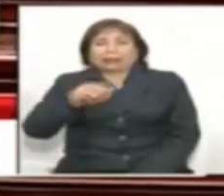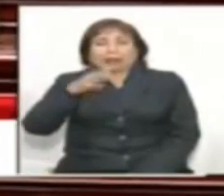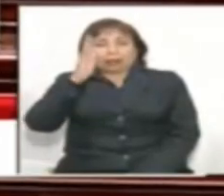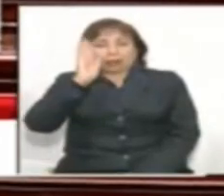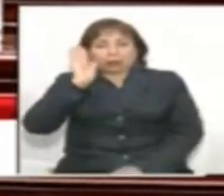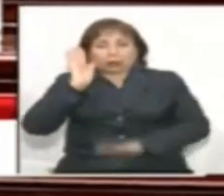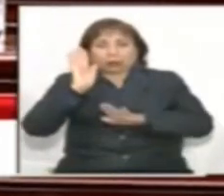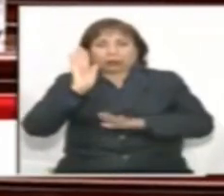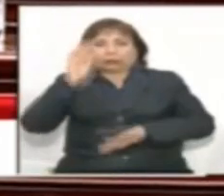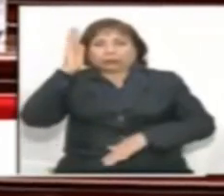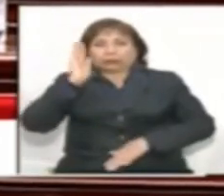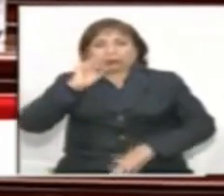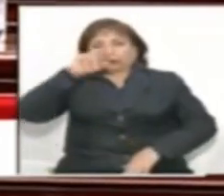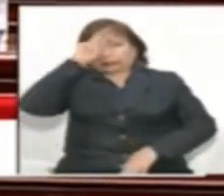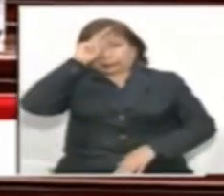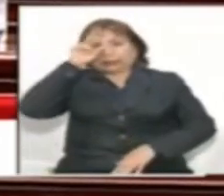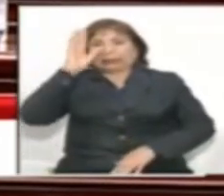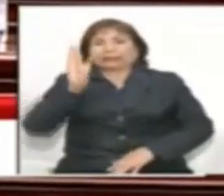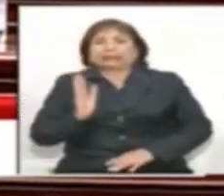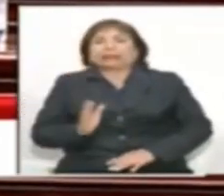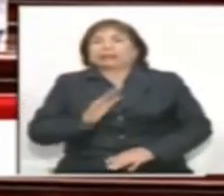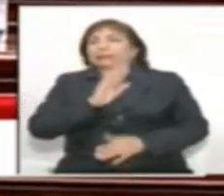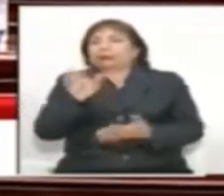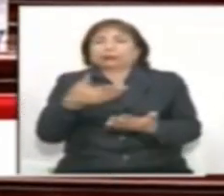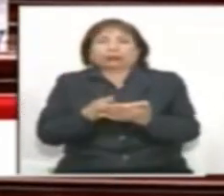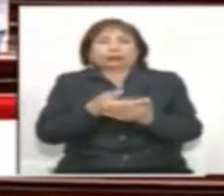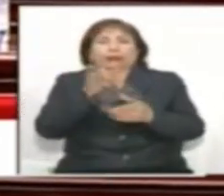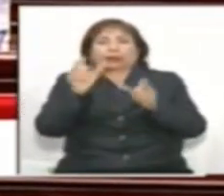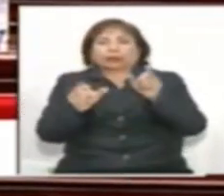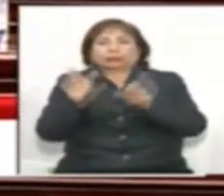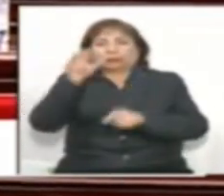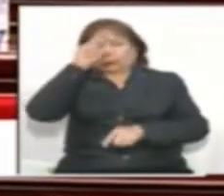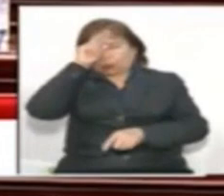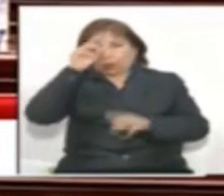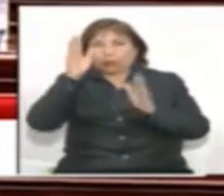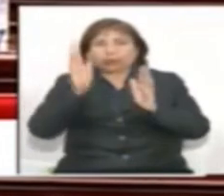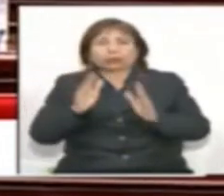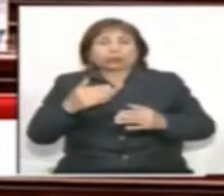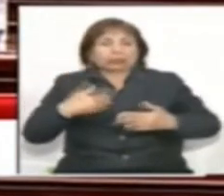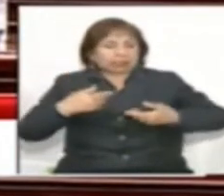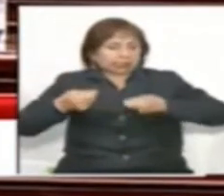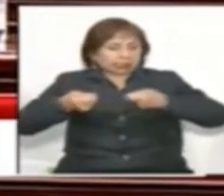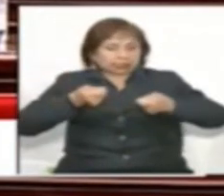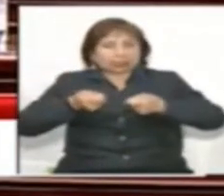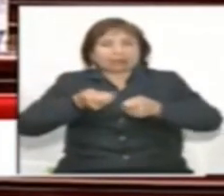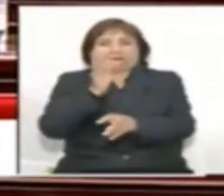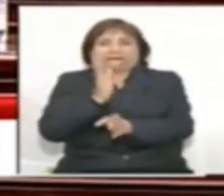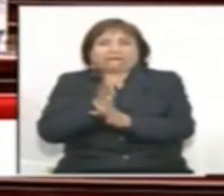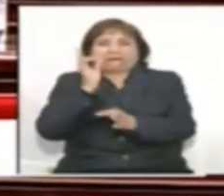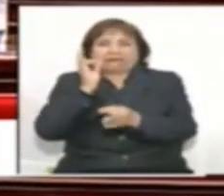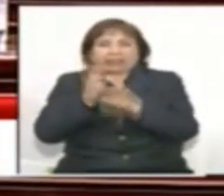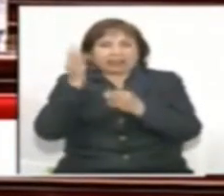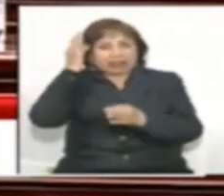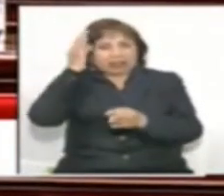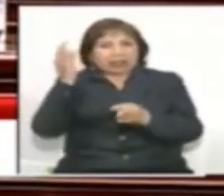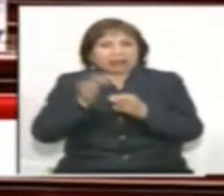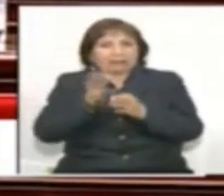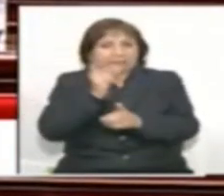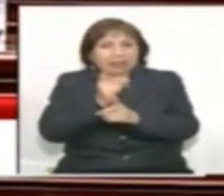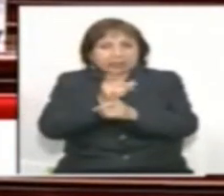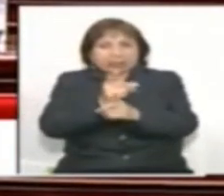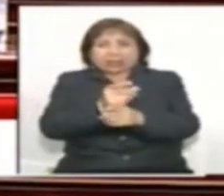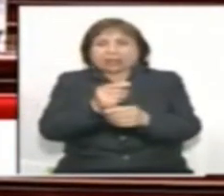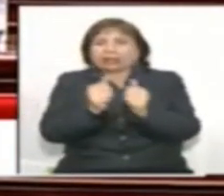Dios, por la patria y por todos los peruanos que ejerceré fielmente el cargo de presidente